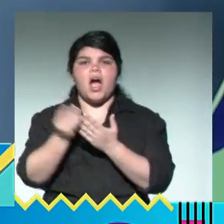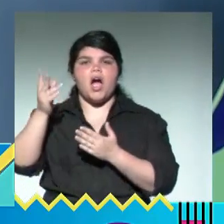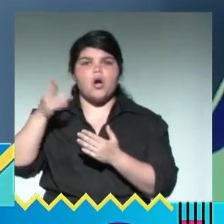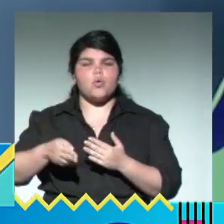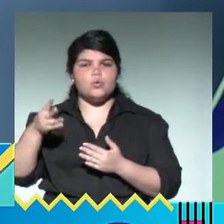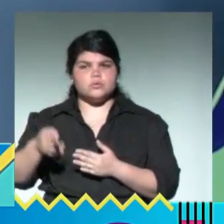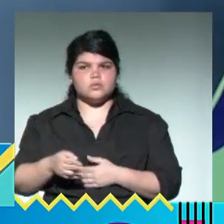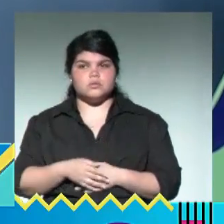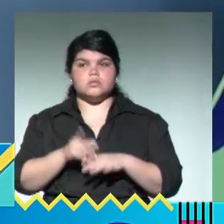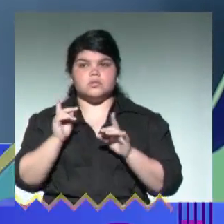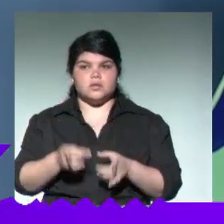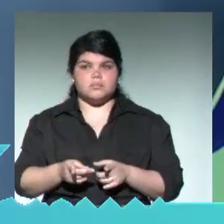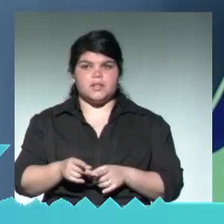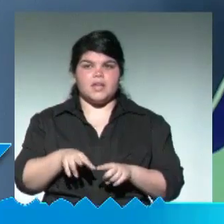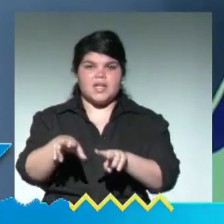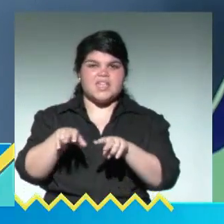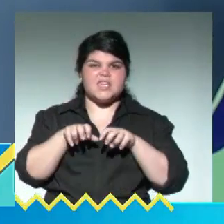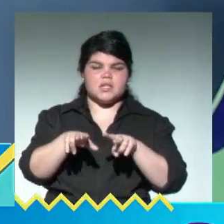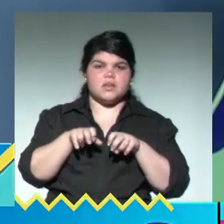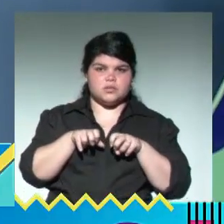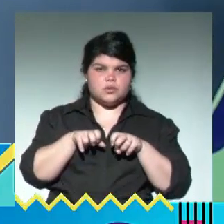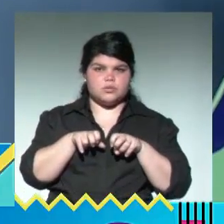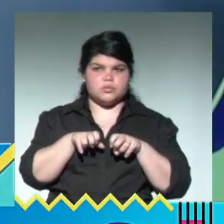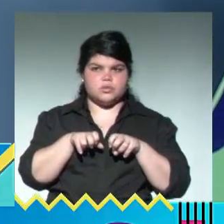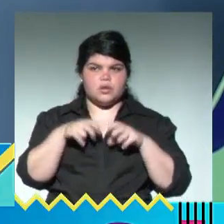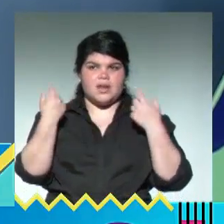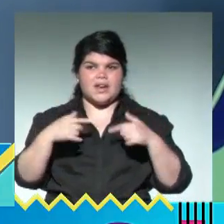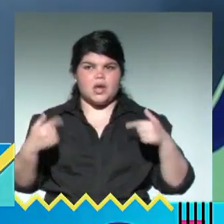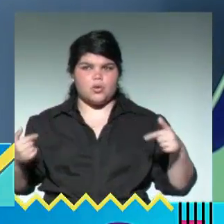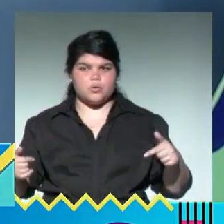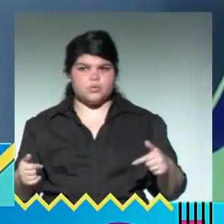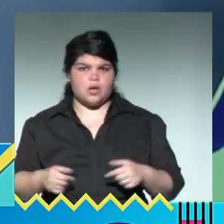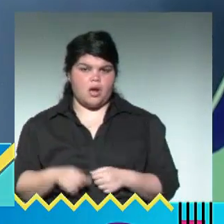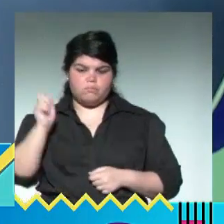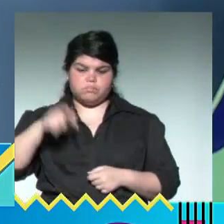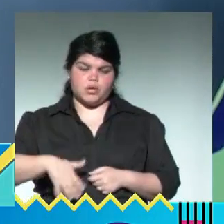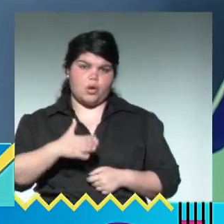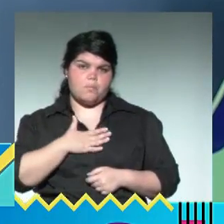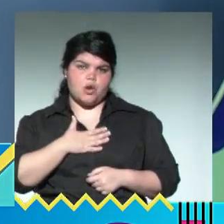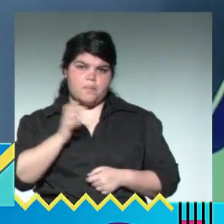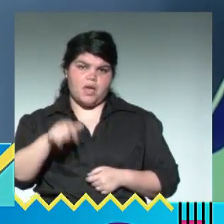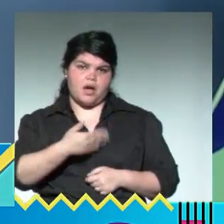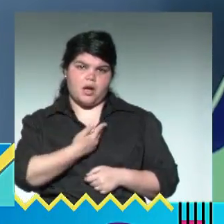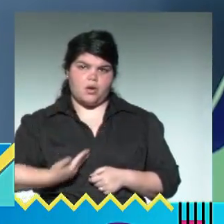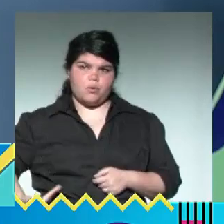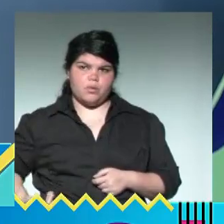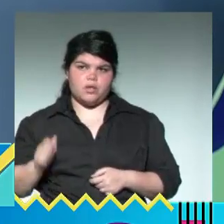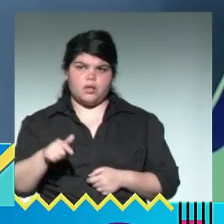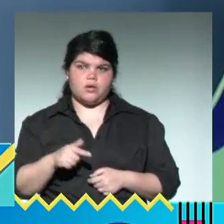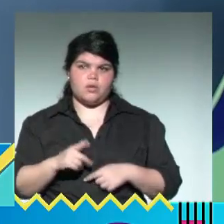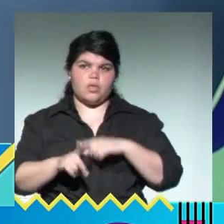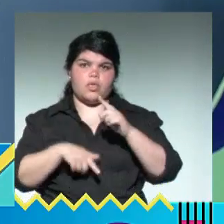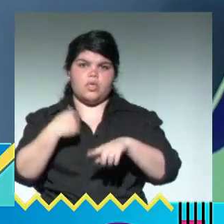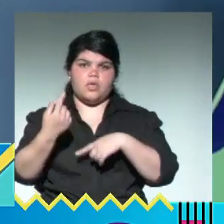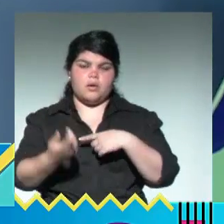medidas por el lado de los ingresos y los recursos que fueron específicas de este gobierno y que un poco llevan a ese canal, a ese embudo que